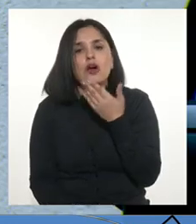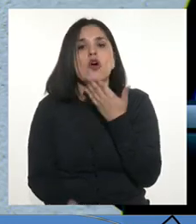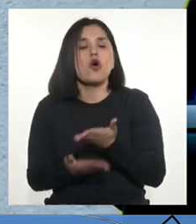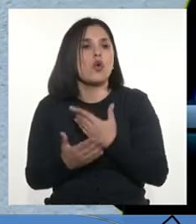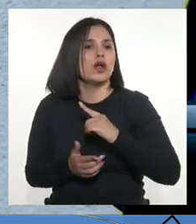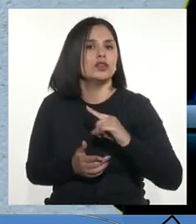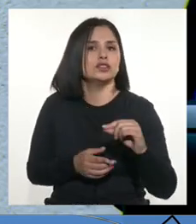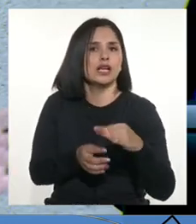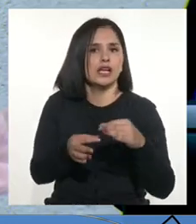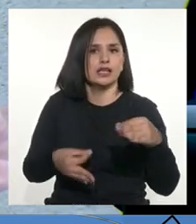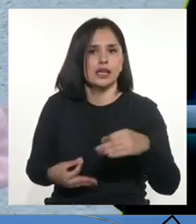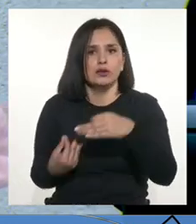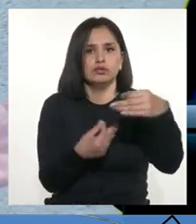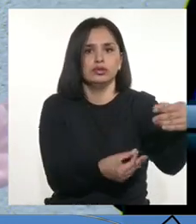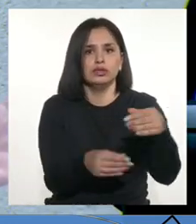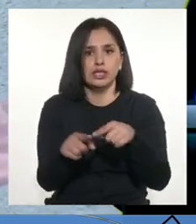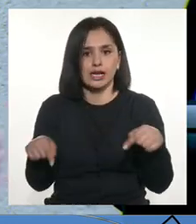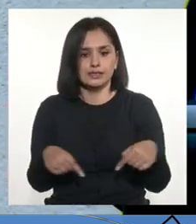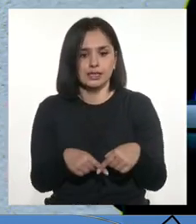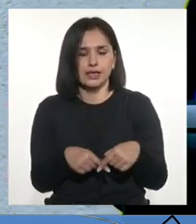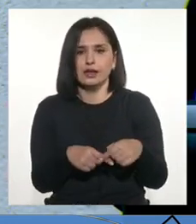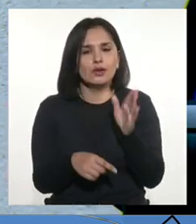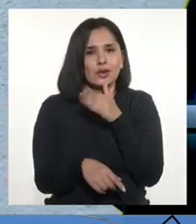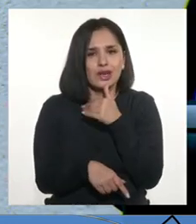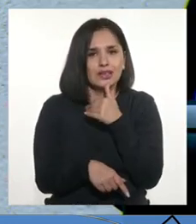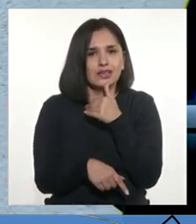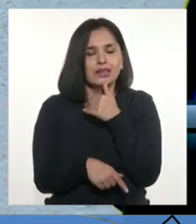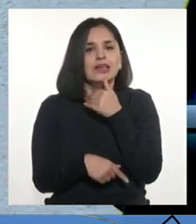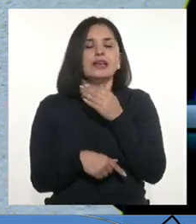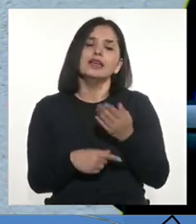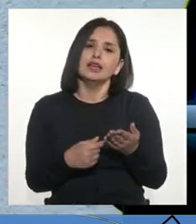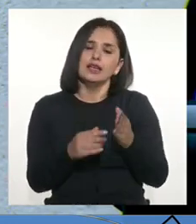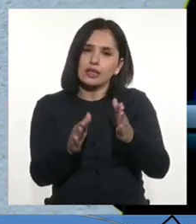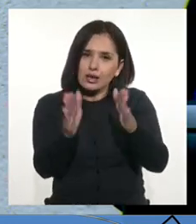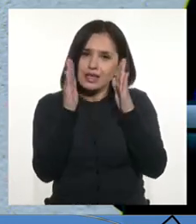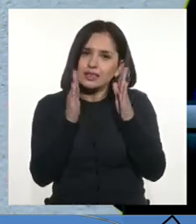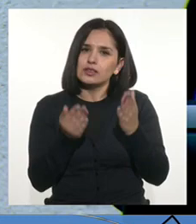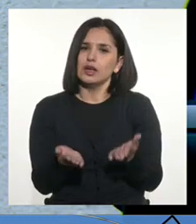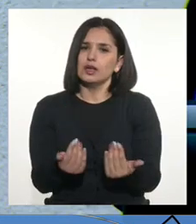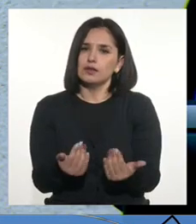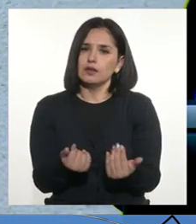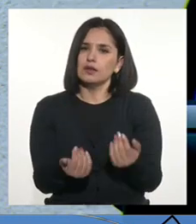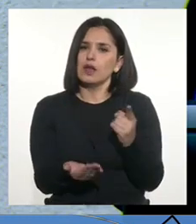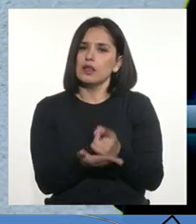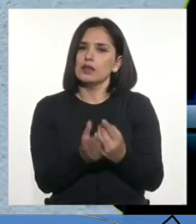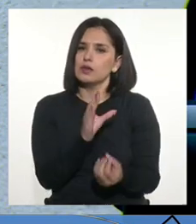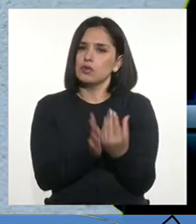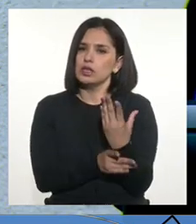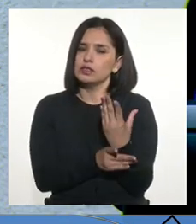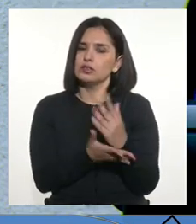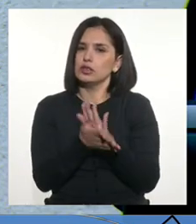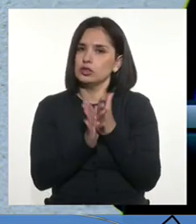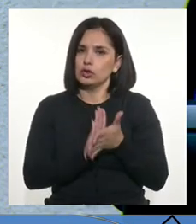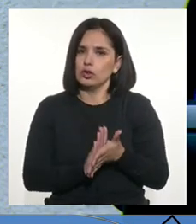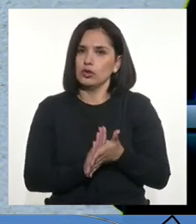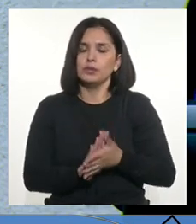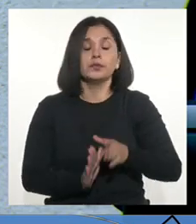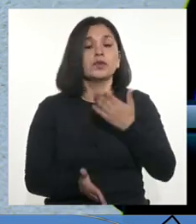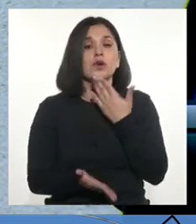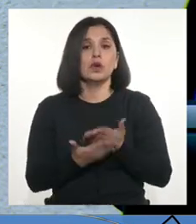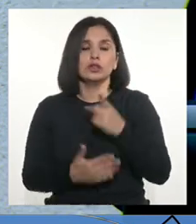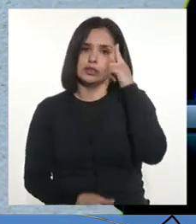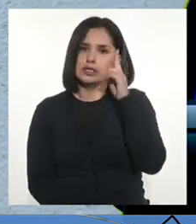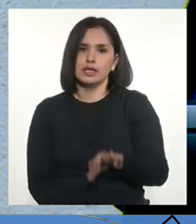sala en fin solamente quiero llamar la atención en la necesidad de hacer una modernización en esto cuando se se decidió